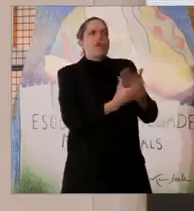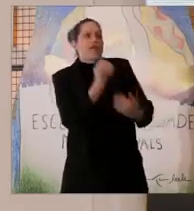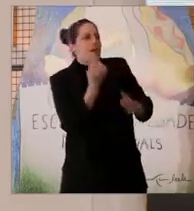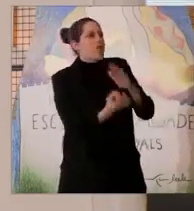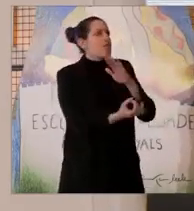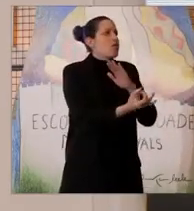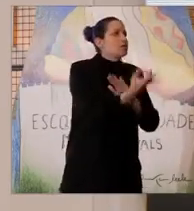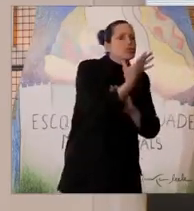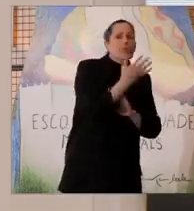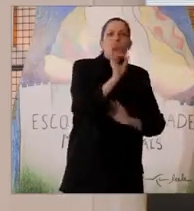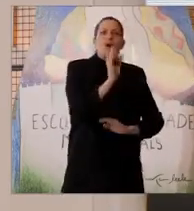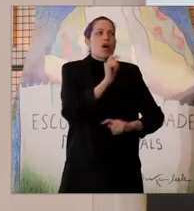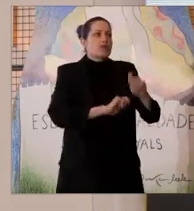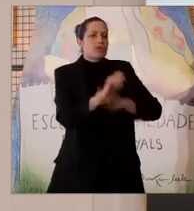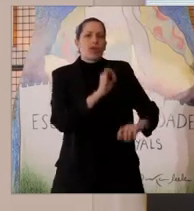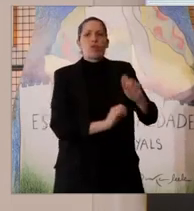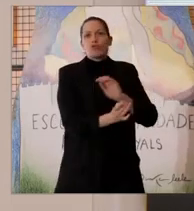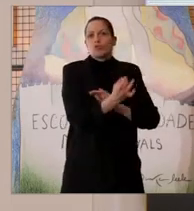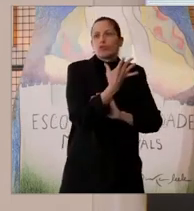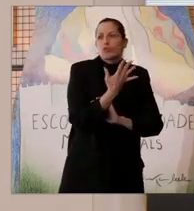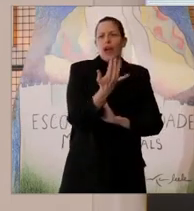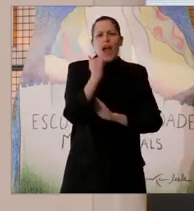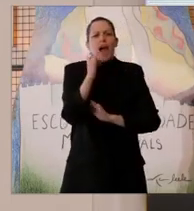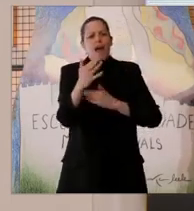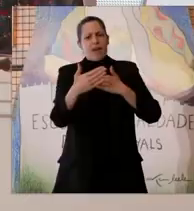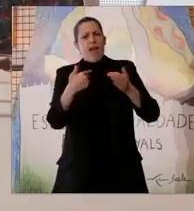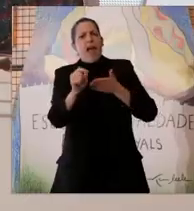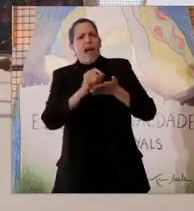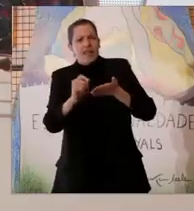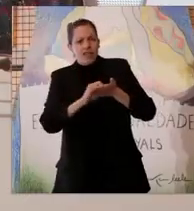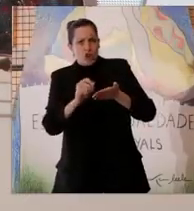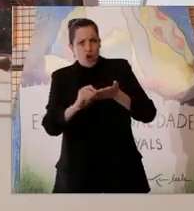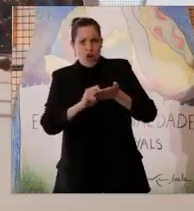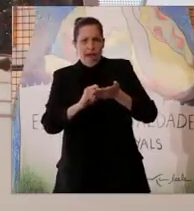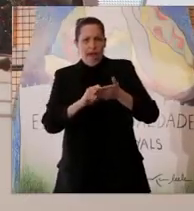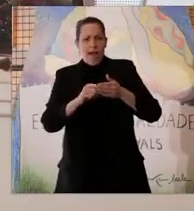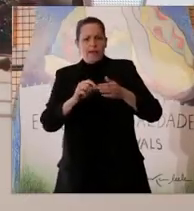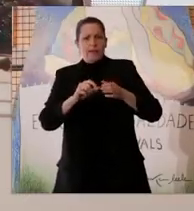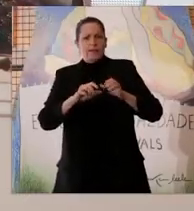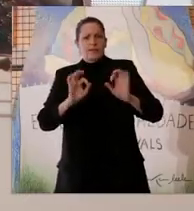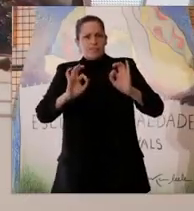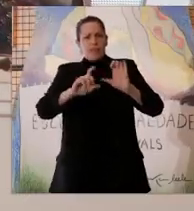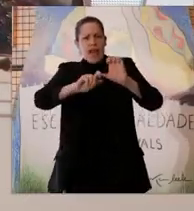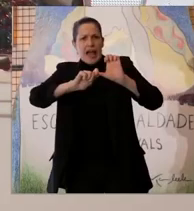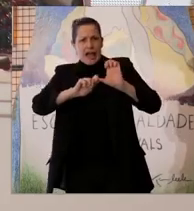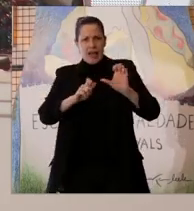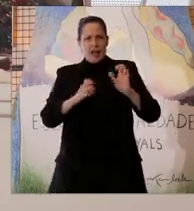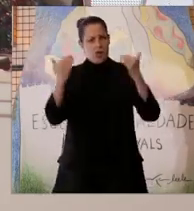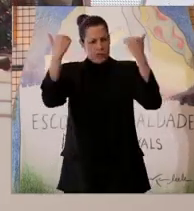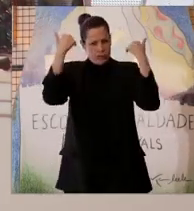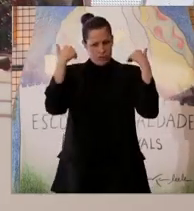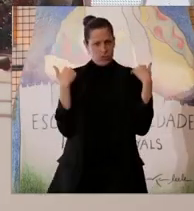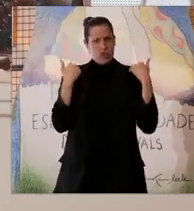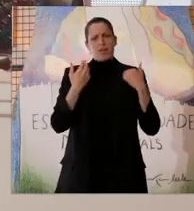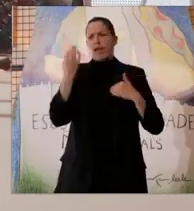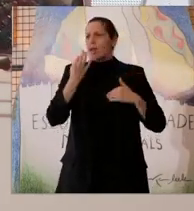medios a tener una editora de género con todos todos los cargos todo el peso que se requiere y que estuvieron obligados